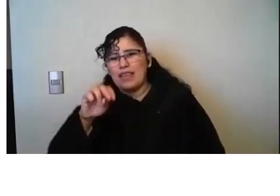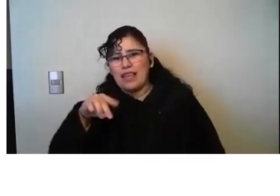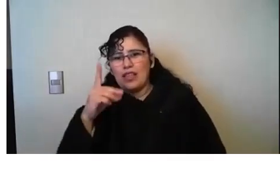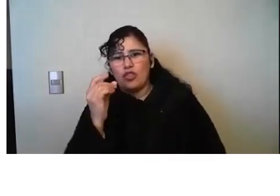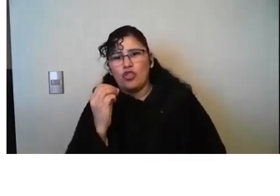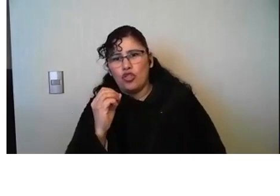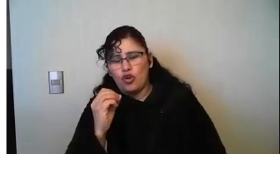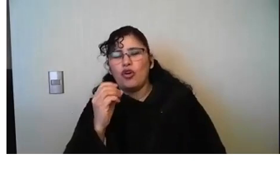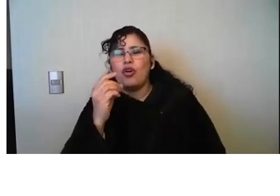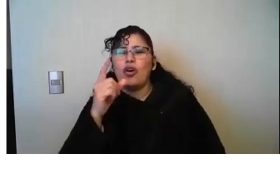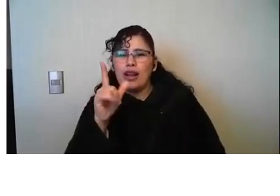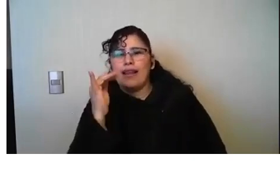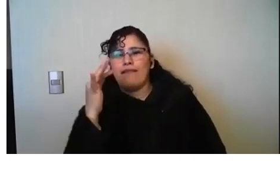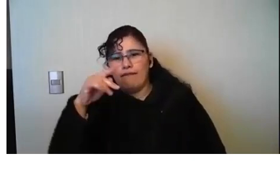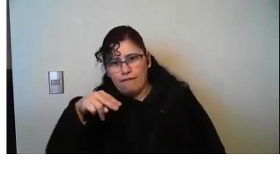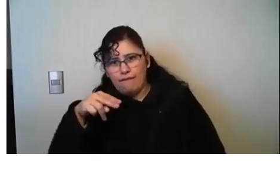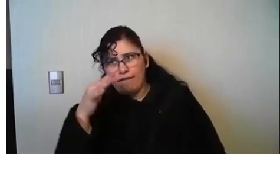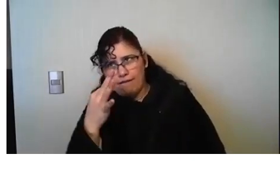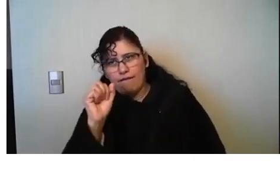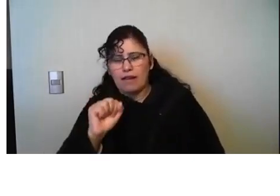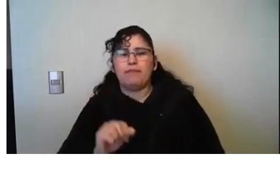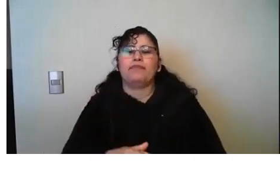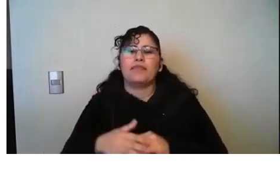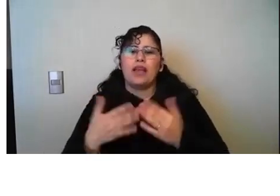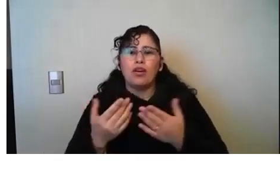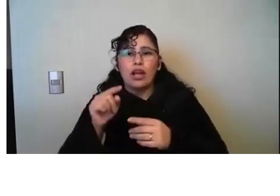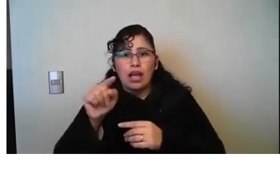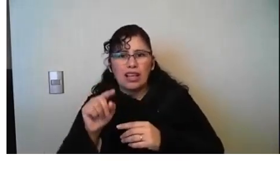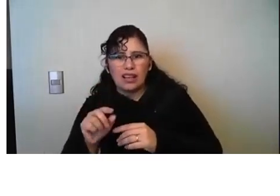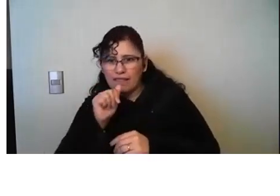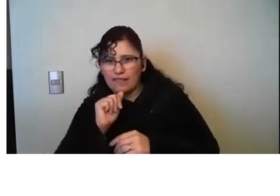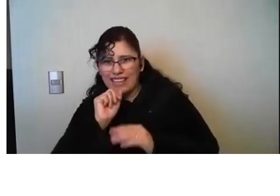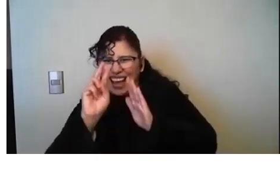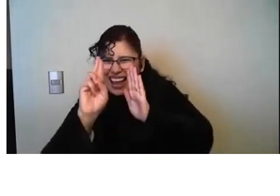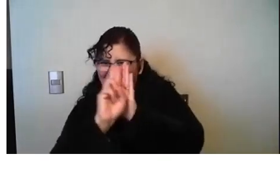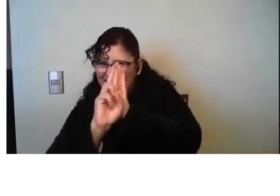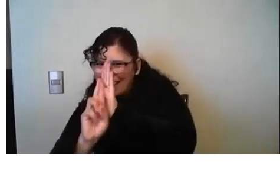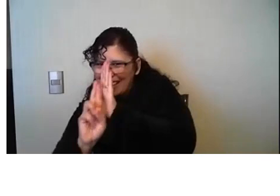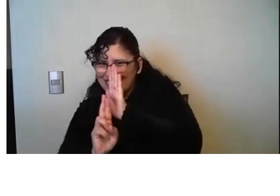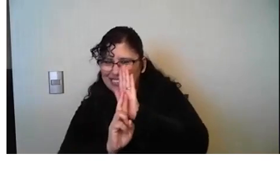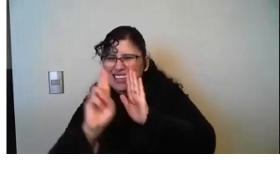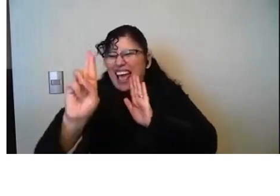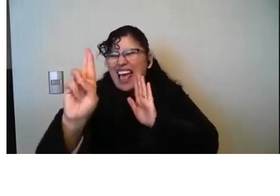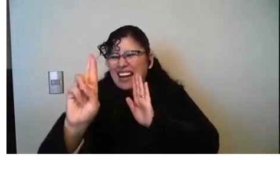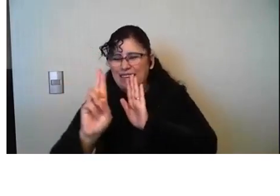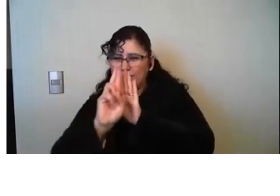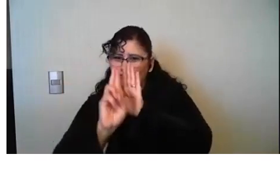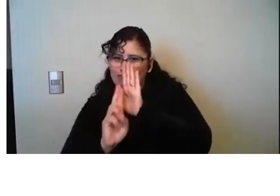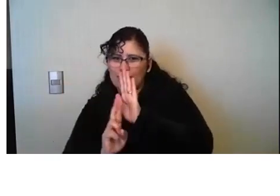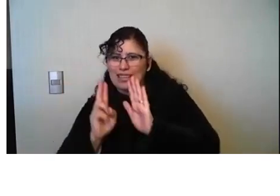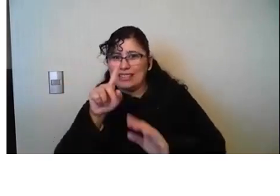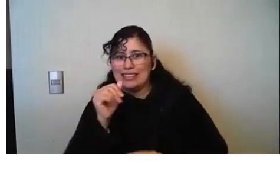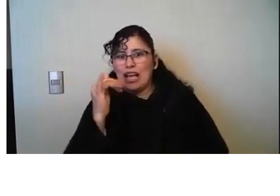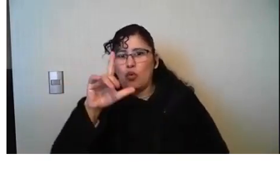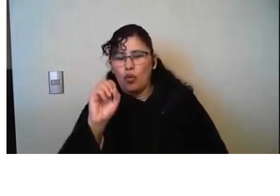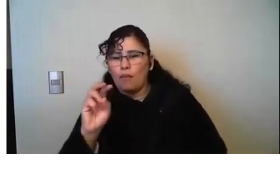Entonces, todos estos receptores, tenemos que recordar una R y varias R, ¿cierto? Una R para el sáculo, una R para el utrículo